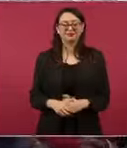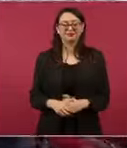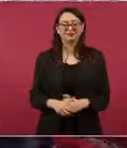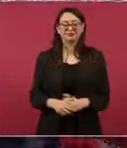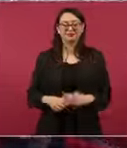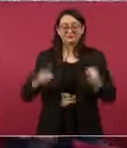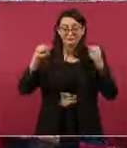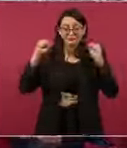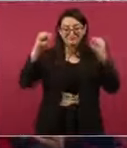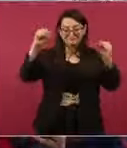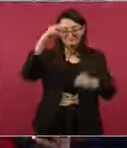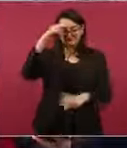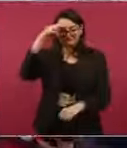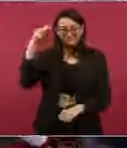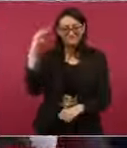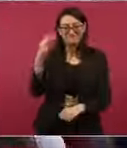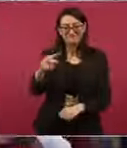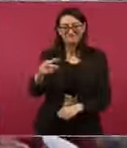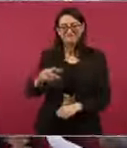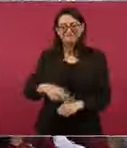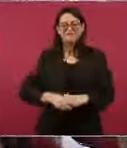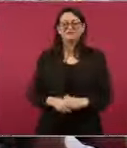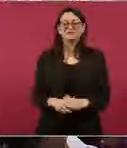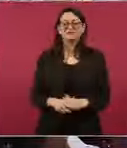¡viva México!